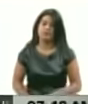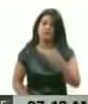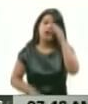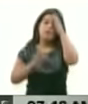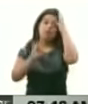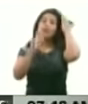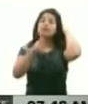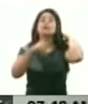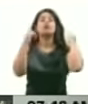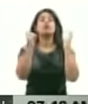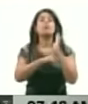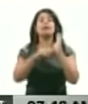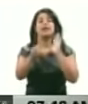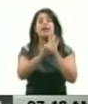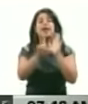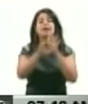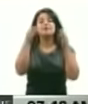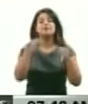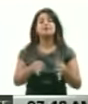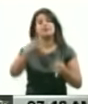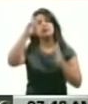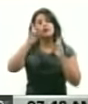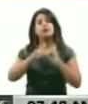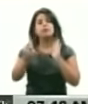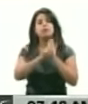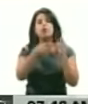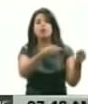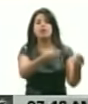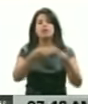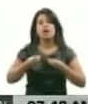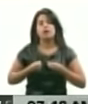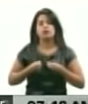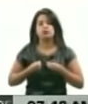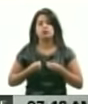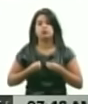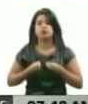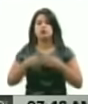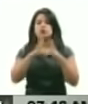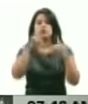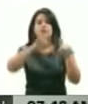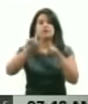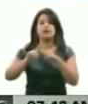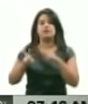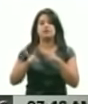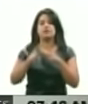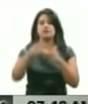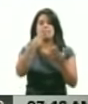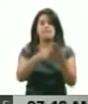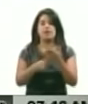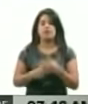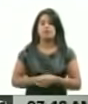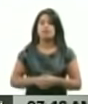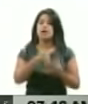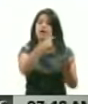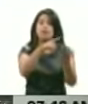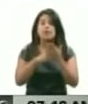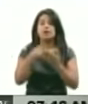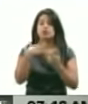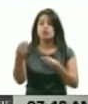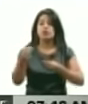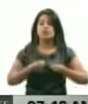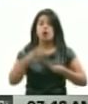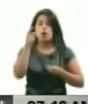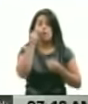cumplan con la ley de depósito legal y nos puedan traer los ejemplares. Claro. Estos ejemplares que nos trae el editor